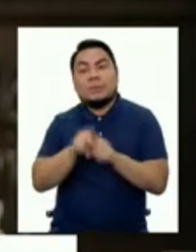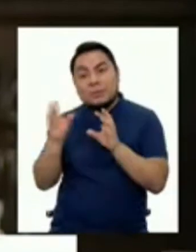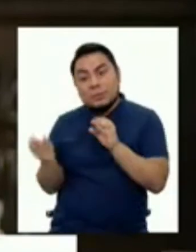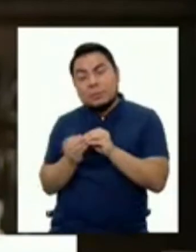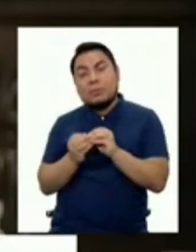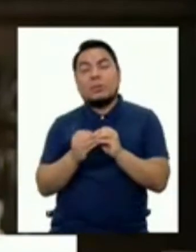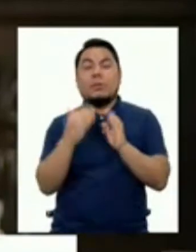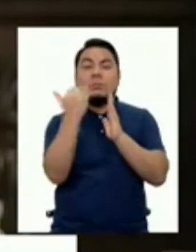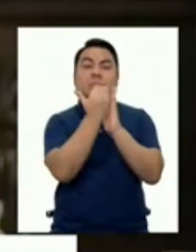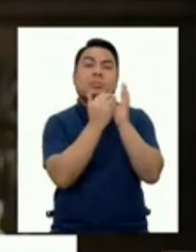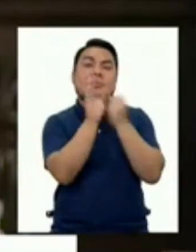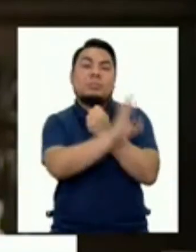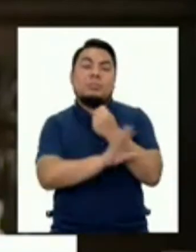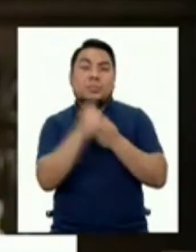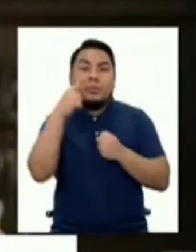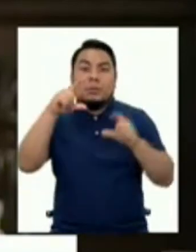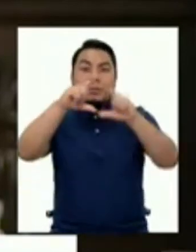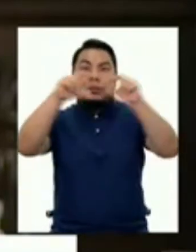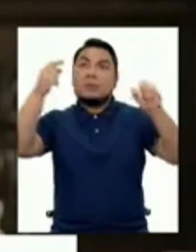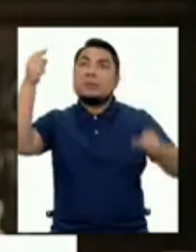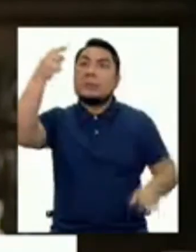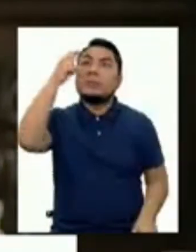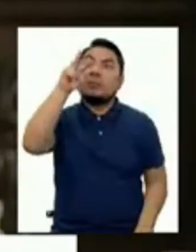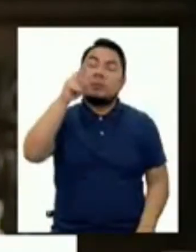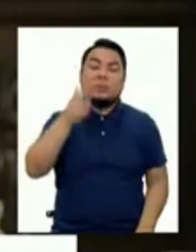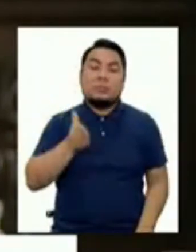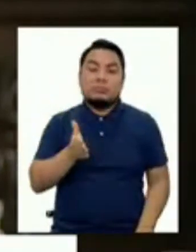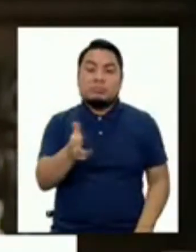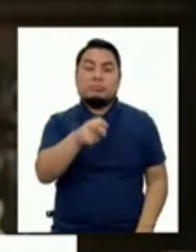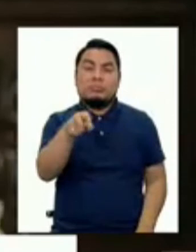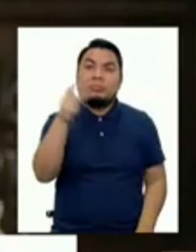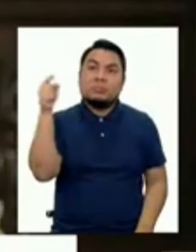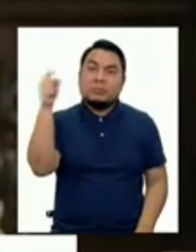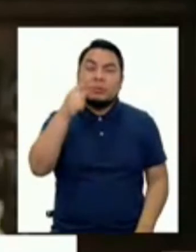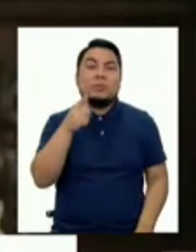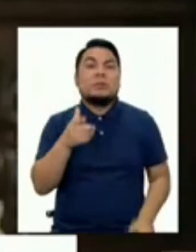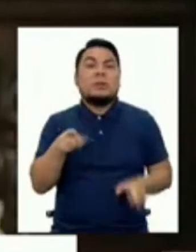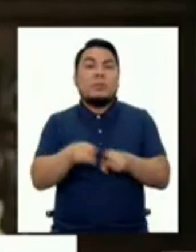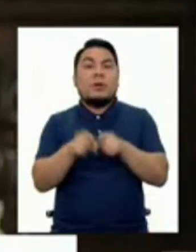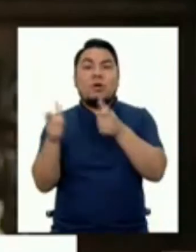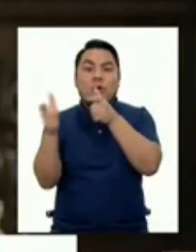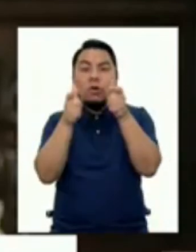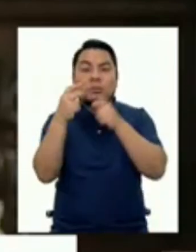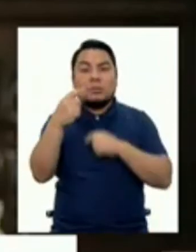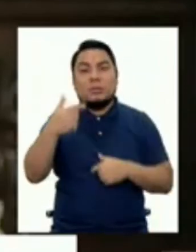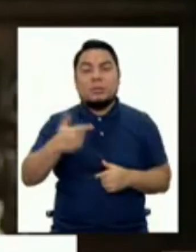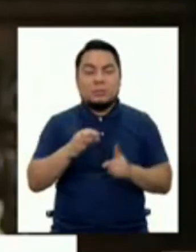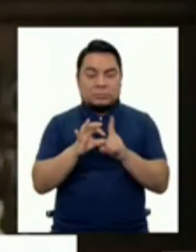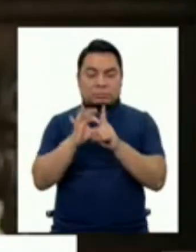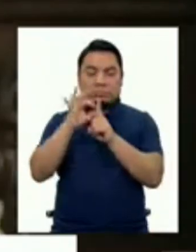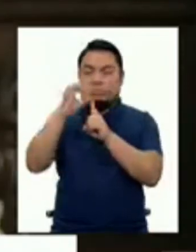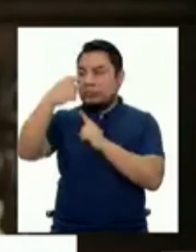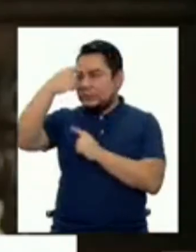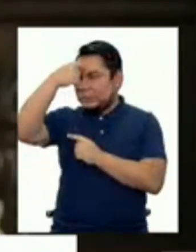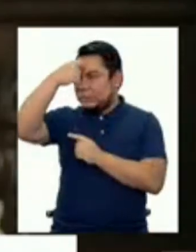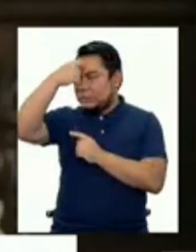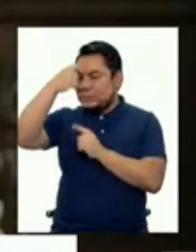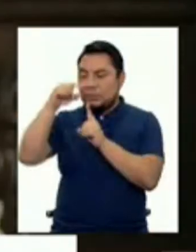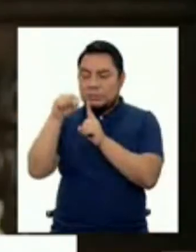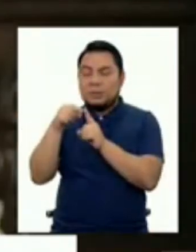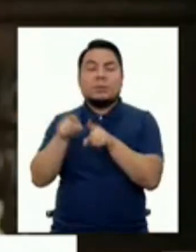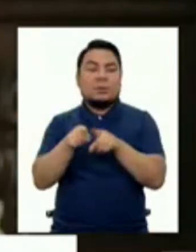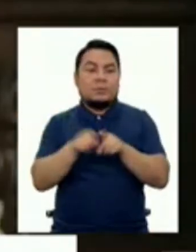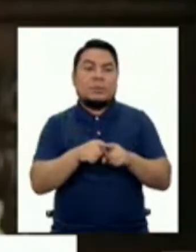los protocolos tanto para la señalética dentro de los terminales, el control de temperatura, la declaración jurada